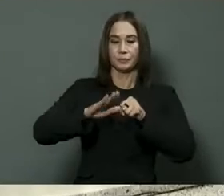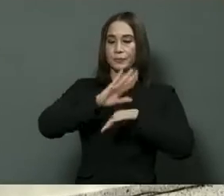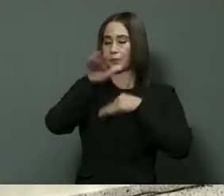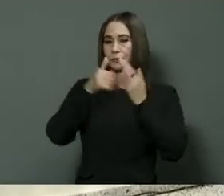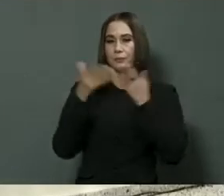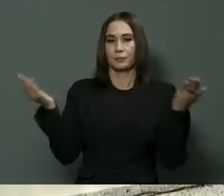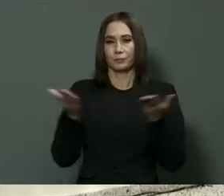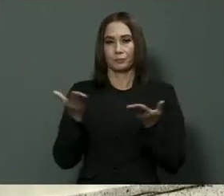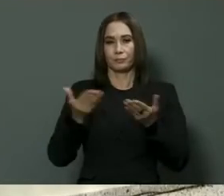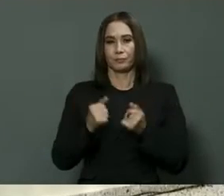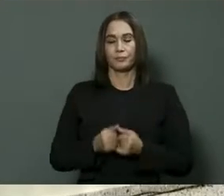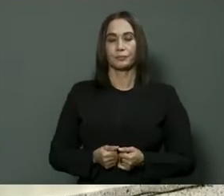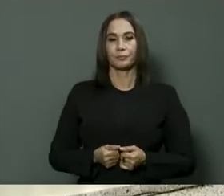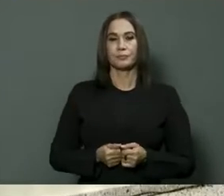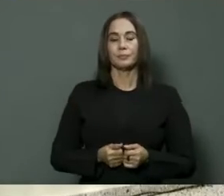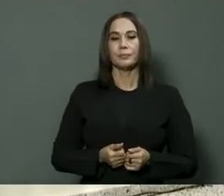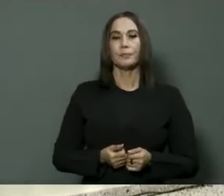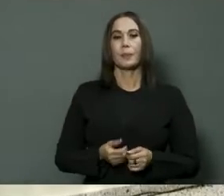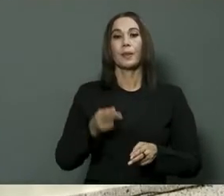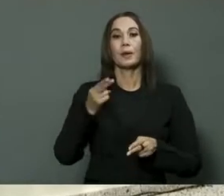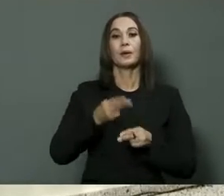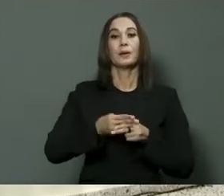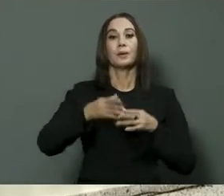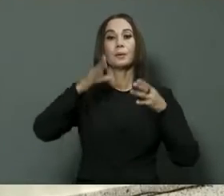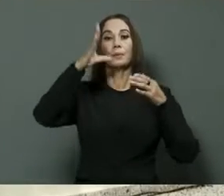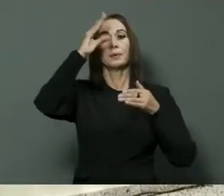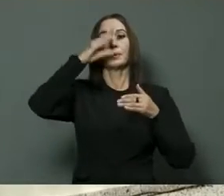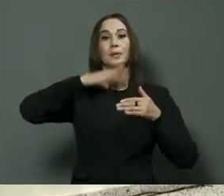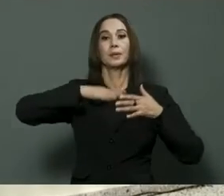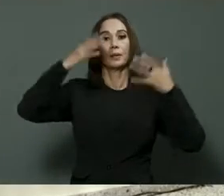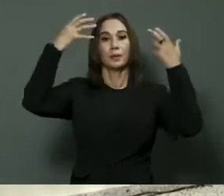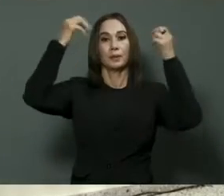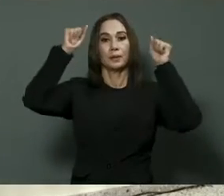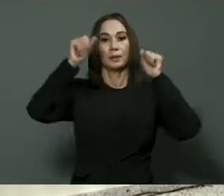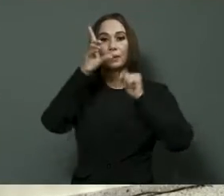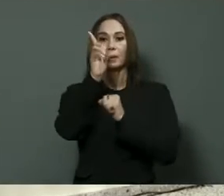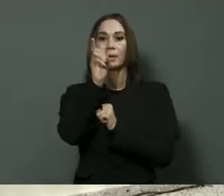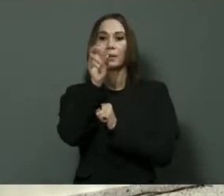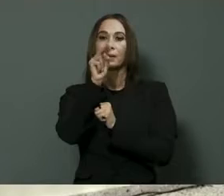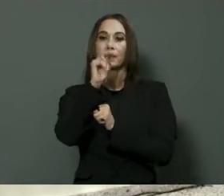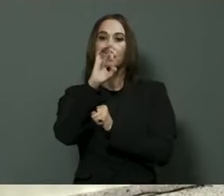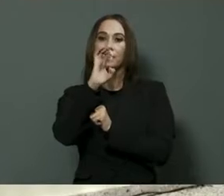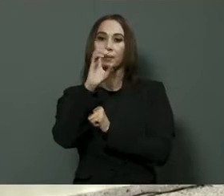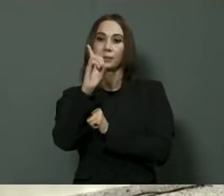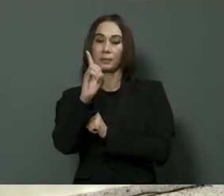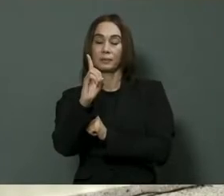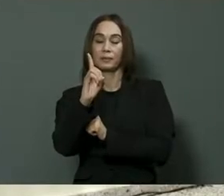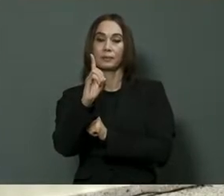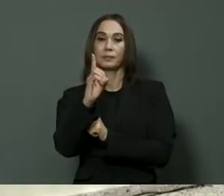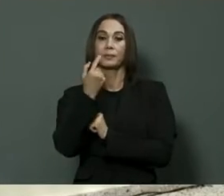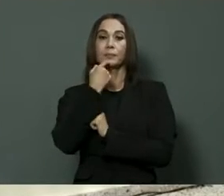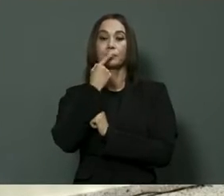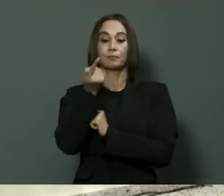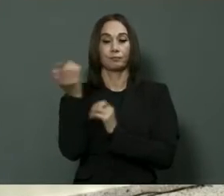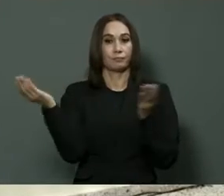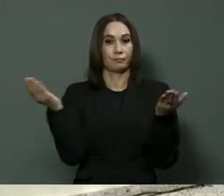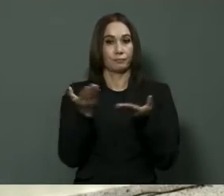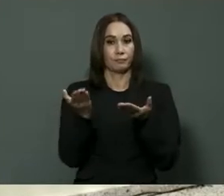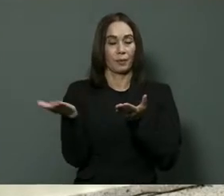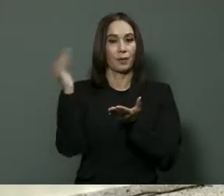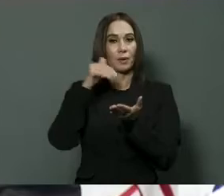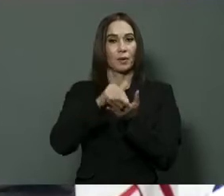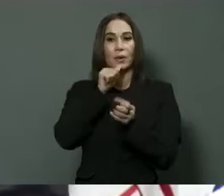en general. En nombre del señor presidente de la DNCD, queremos reiterar ante este escenario